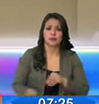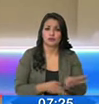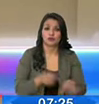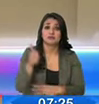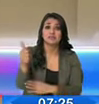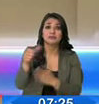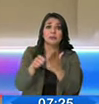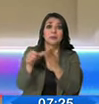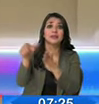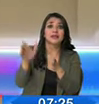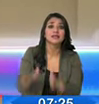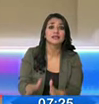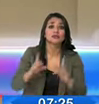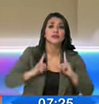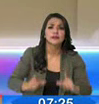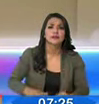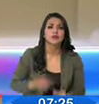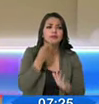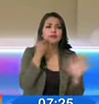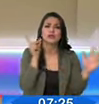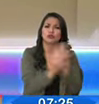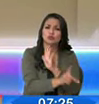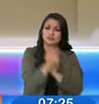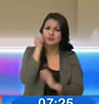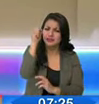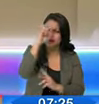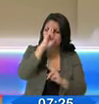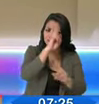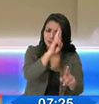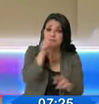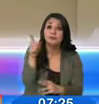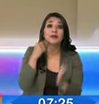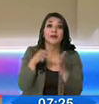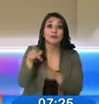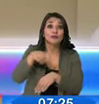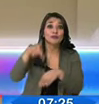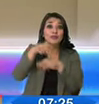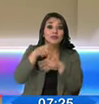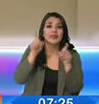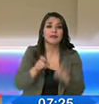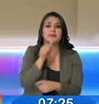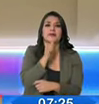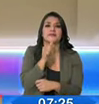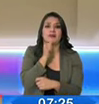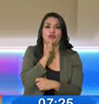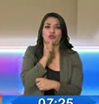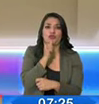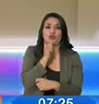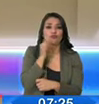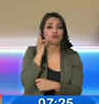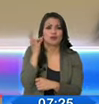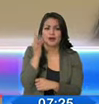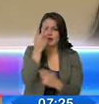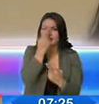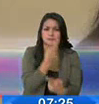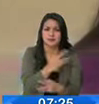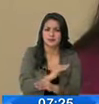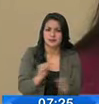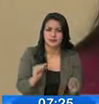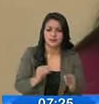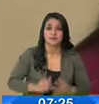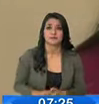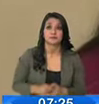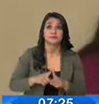cual es grave, pues viola los derechos fundamentales al secreto profesional y a la atención confidencial y digna de las mujeres. Sin embargo,